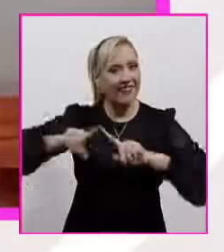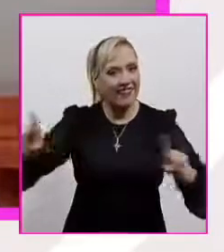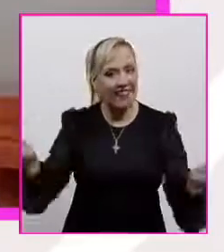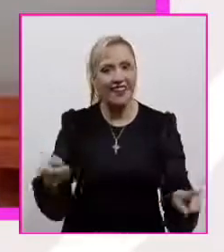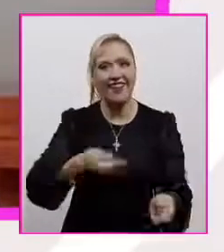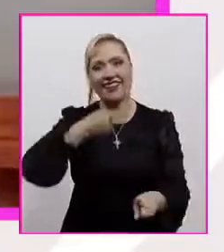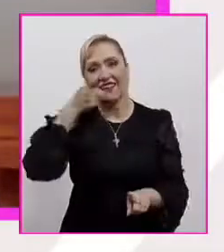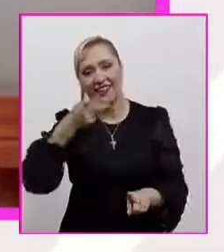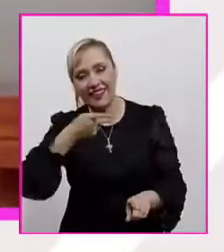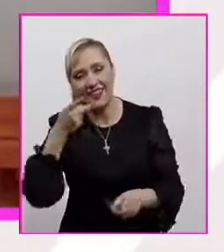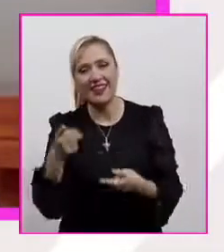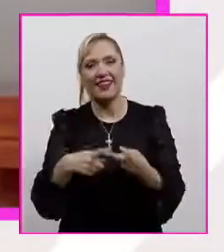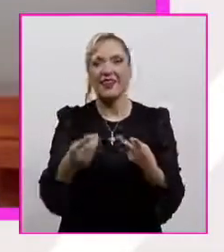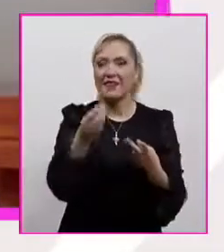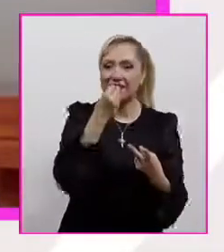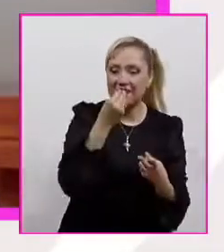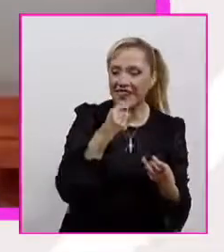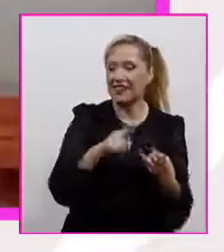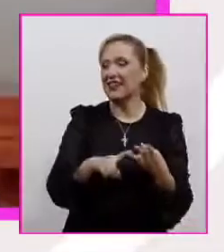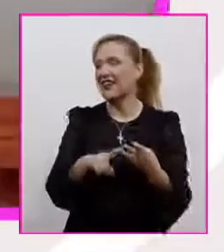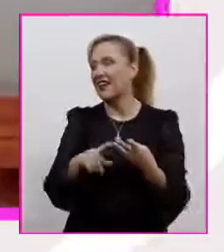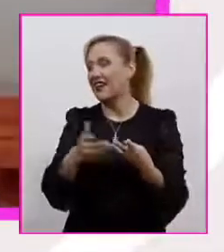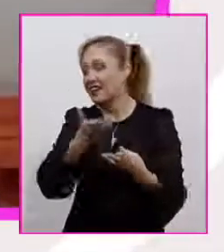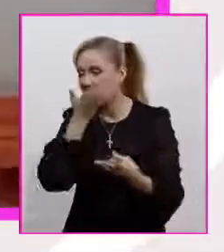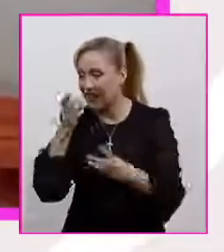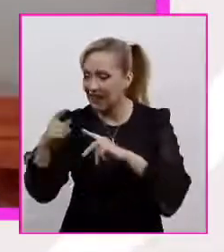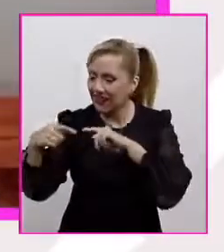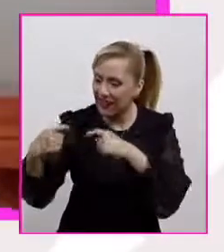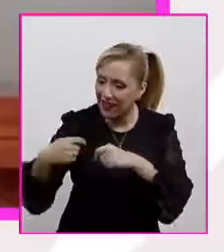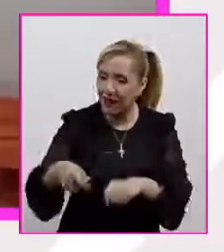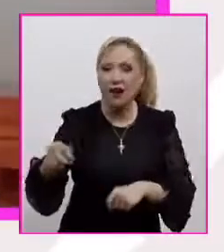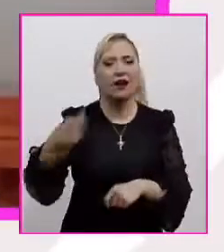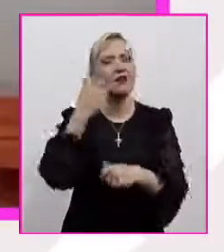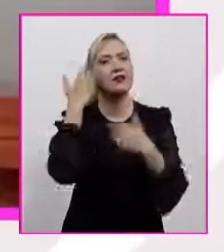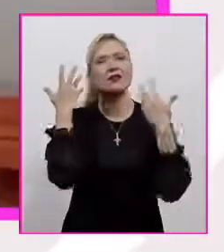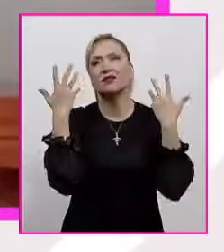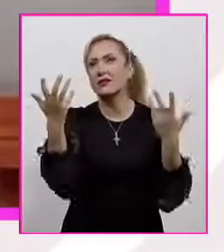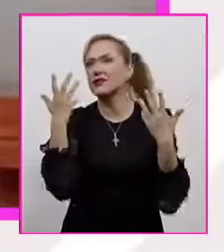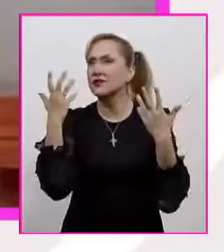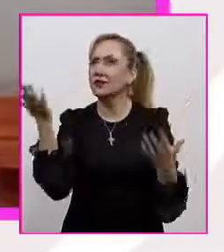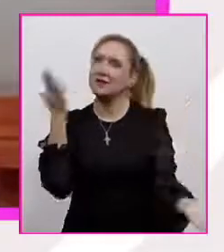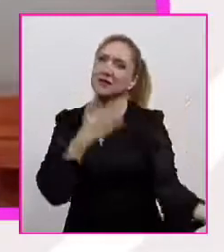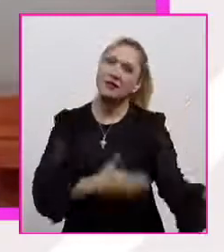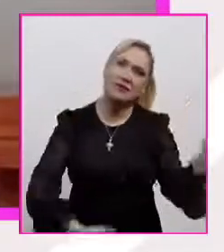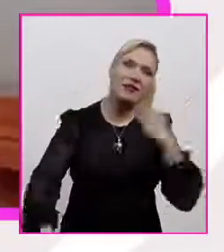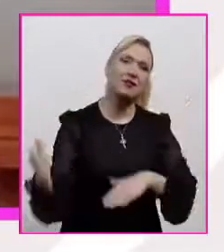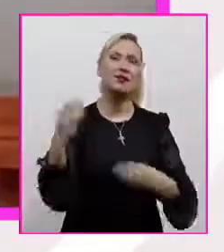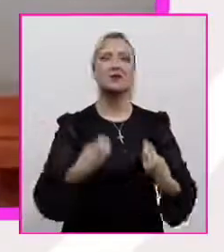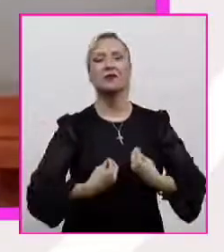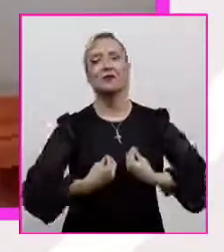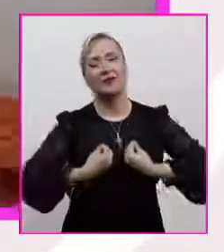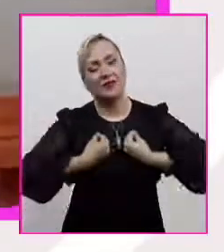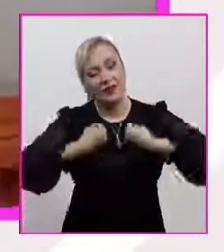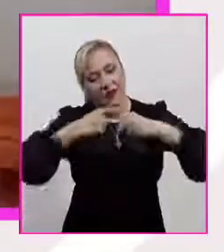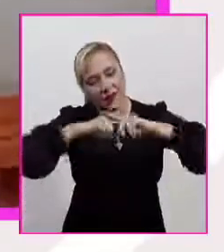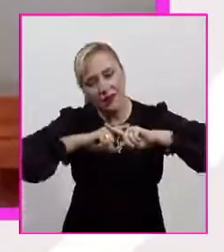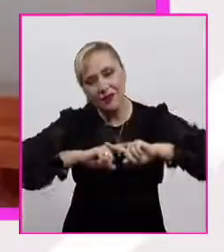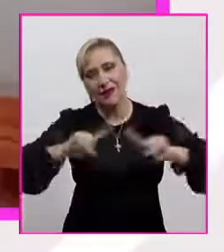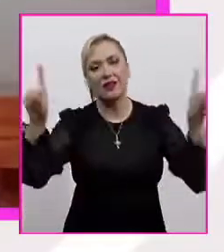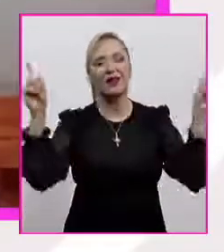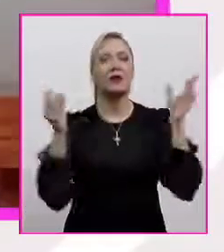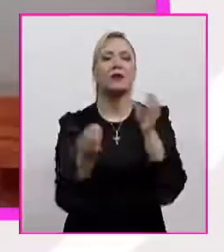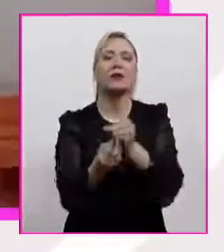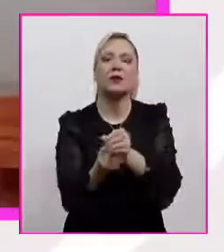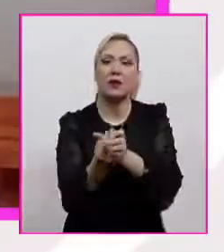con personas que tienen muchos deseos de aportar, de salir adelante, de construir vidas nuevas tal